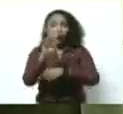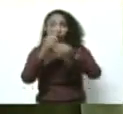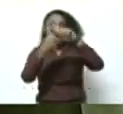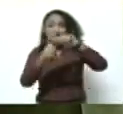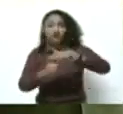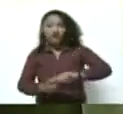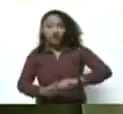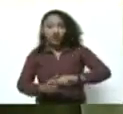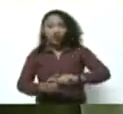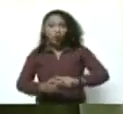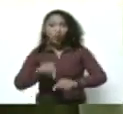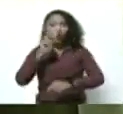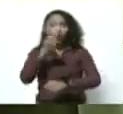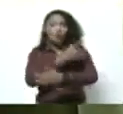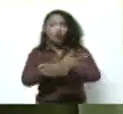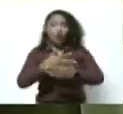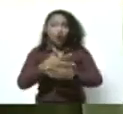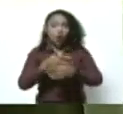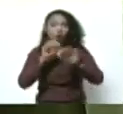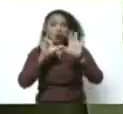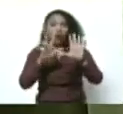suman